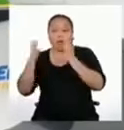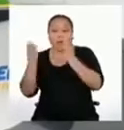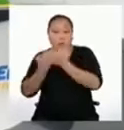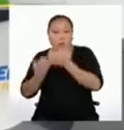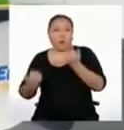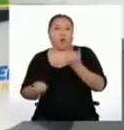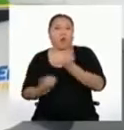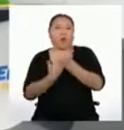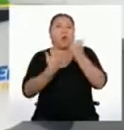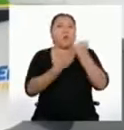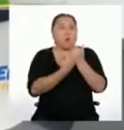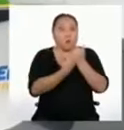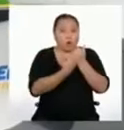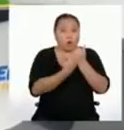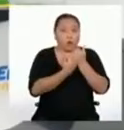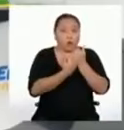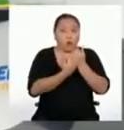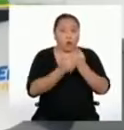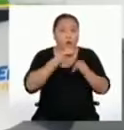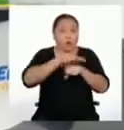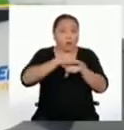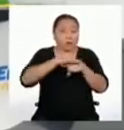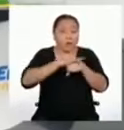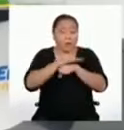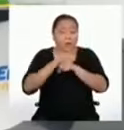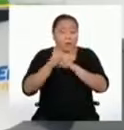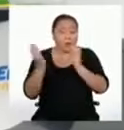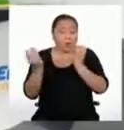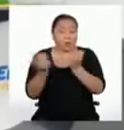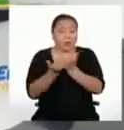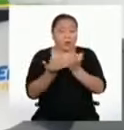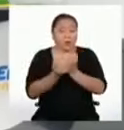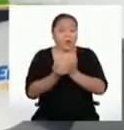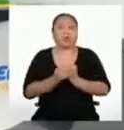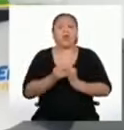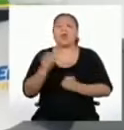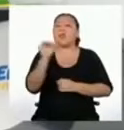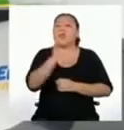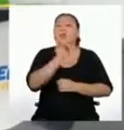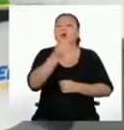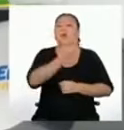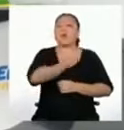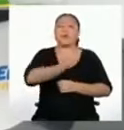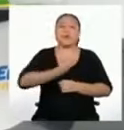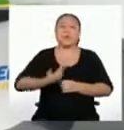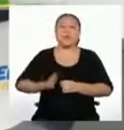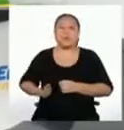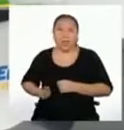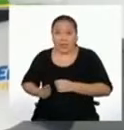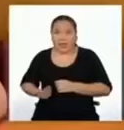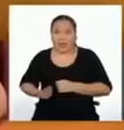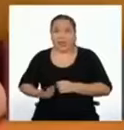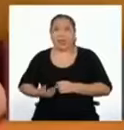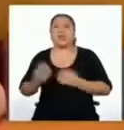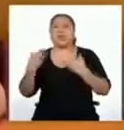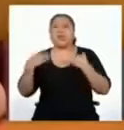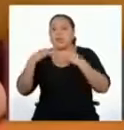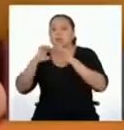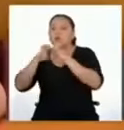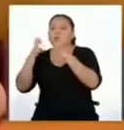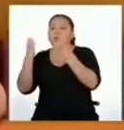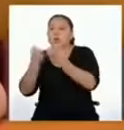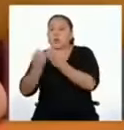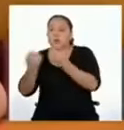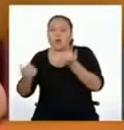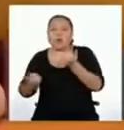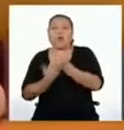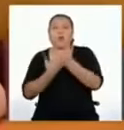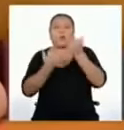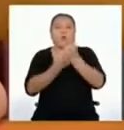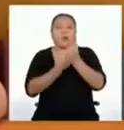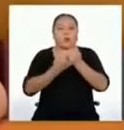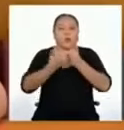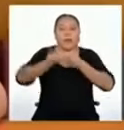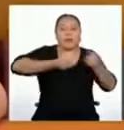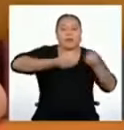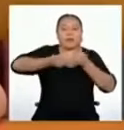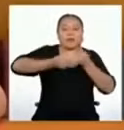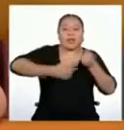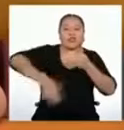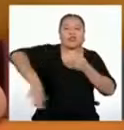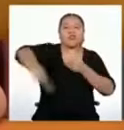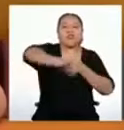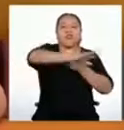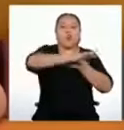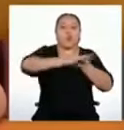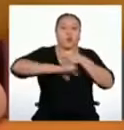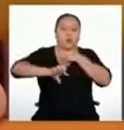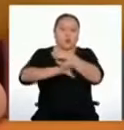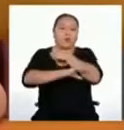institución, el presidente tiene un equipo que conduce y administra no un colegio, sino todo un país. Exacto, Yanira.